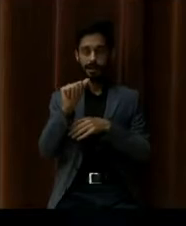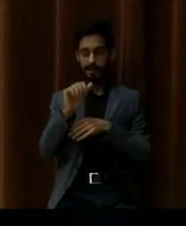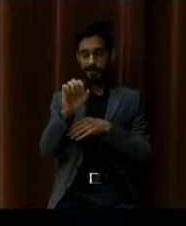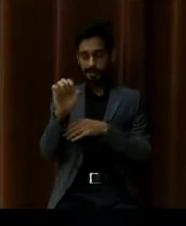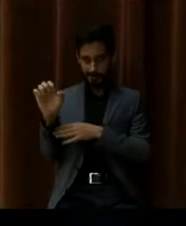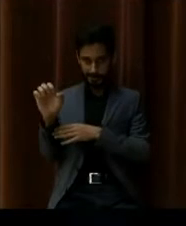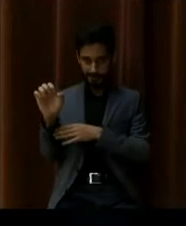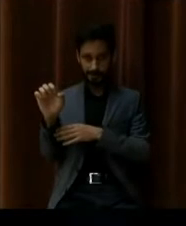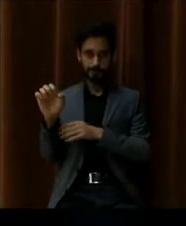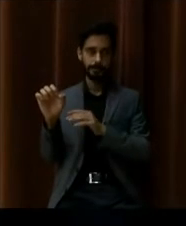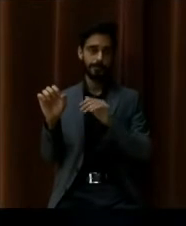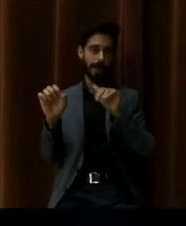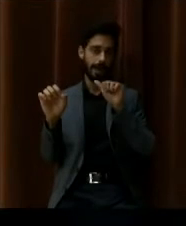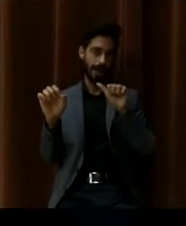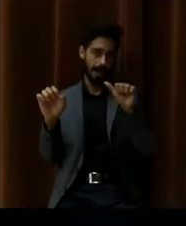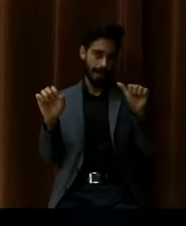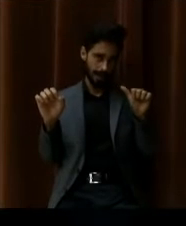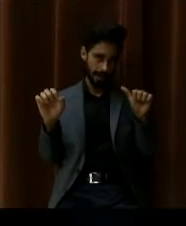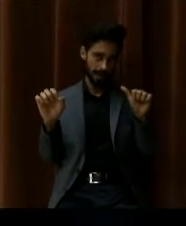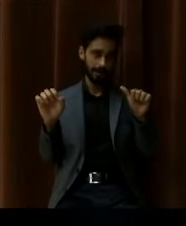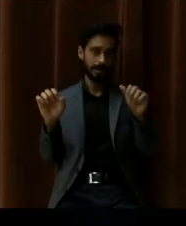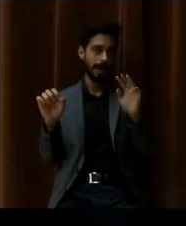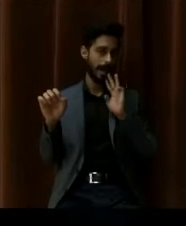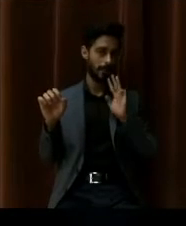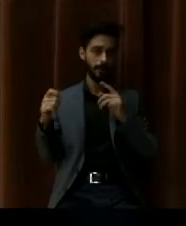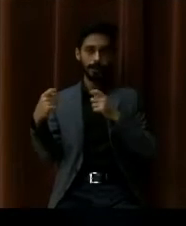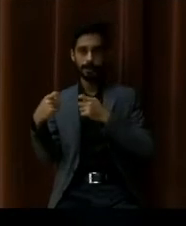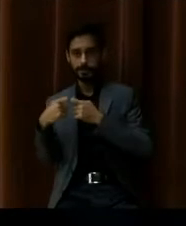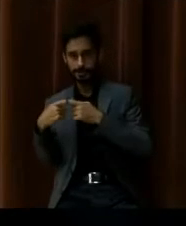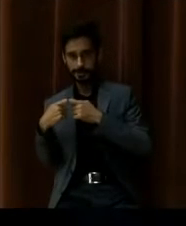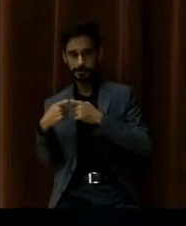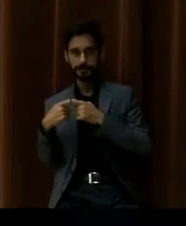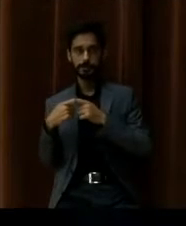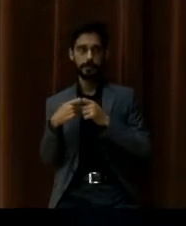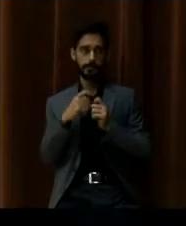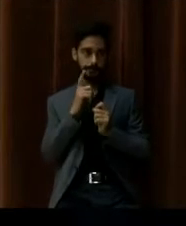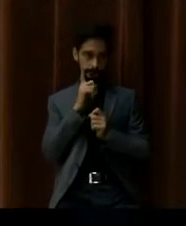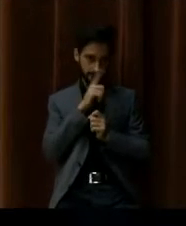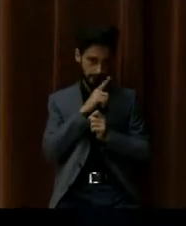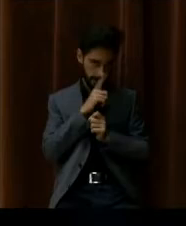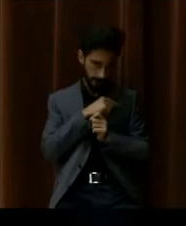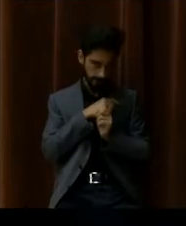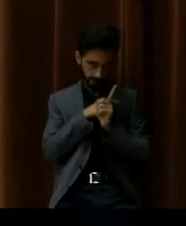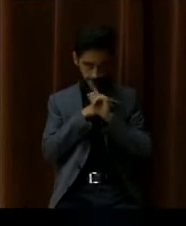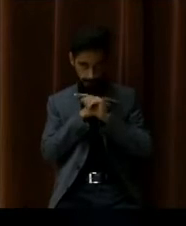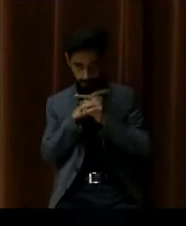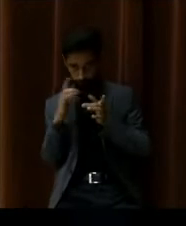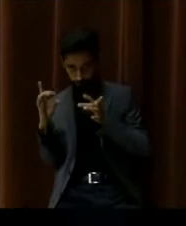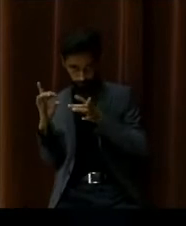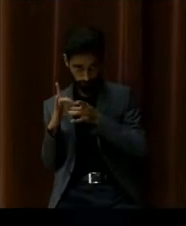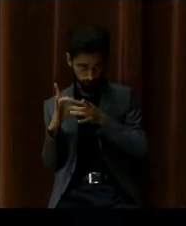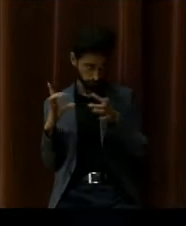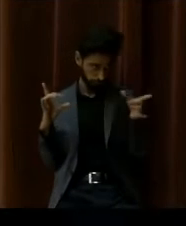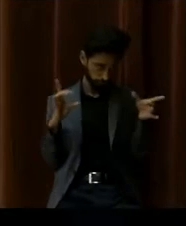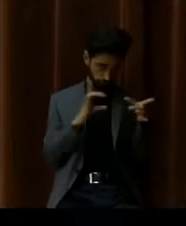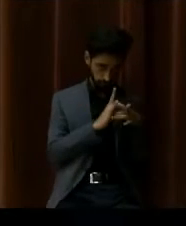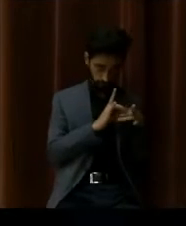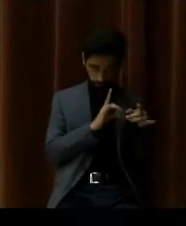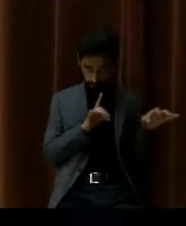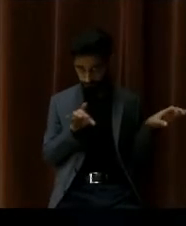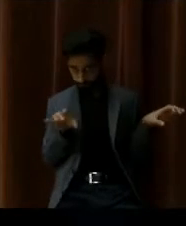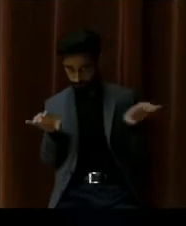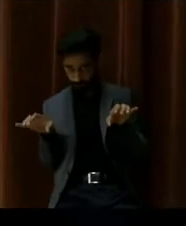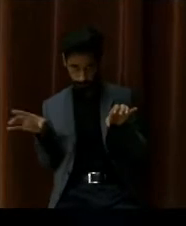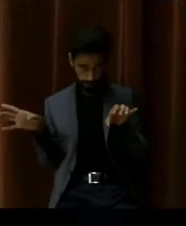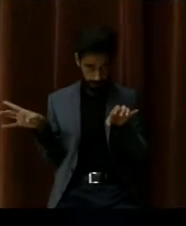acueducto es documentación falsificada para lograr la conexión de las autoridades nosotros